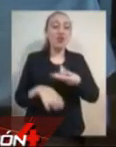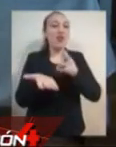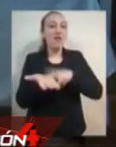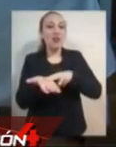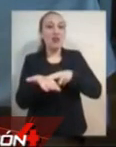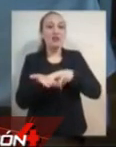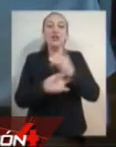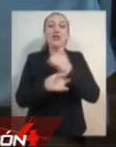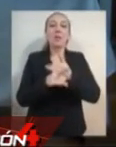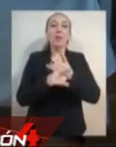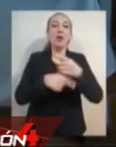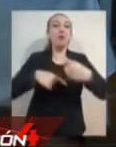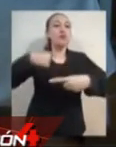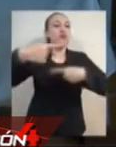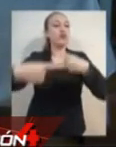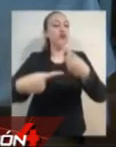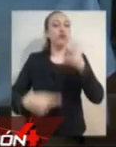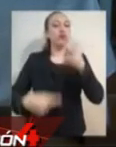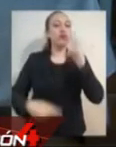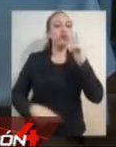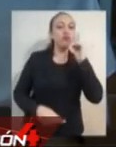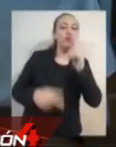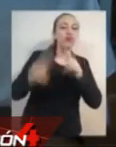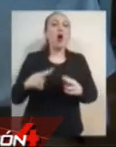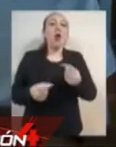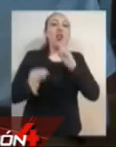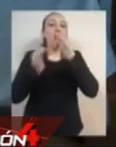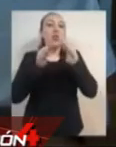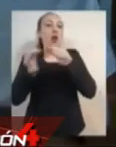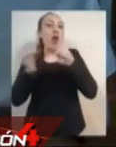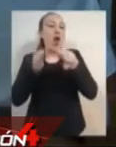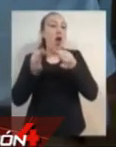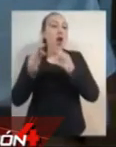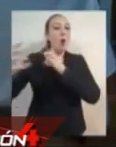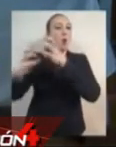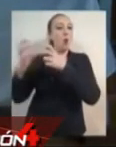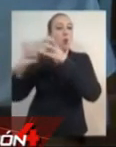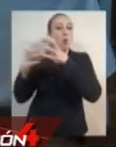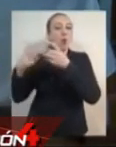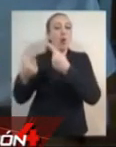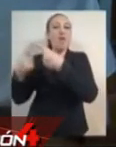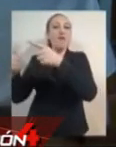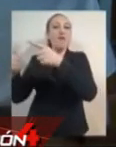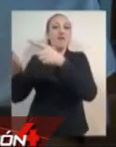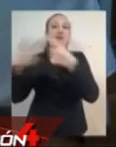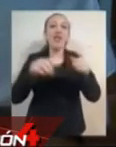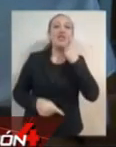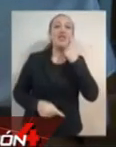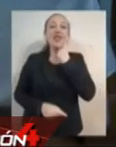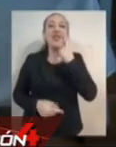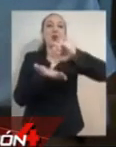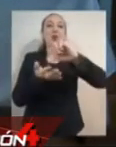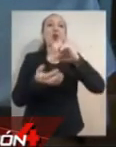Como siempre, venimos haciendo un recorrido muy intenso, un diálogo permanente con todos los intendentes e intendentas de la